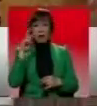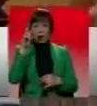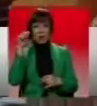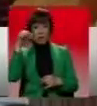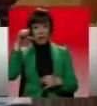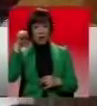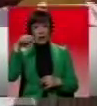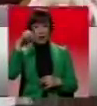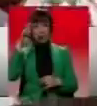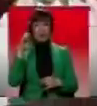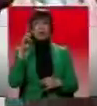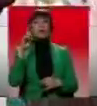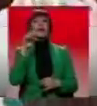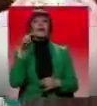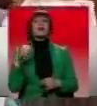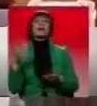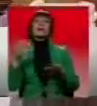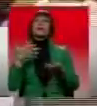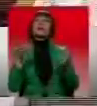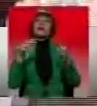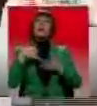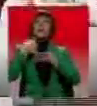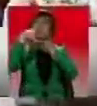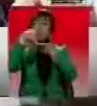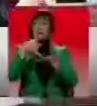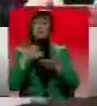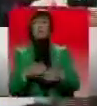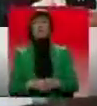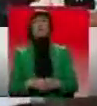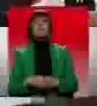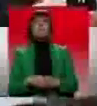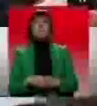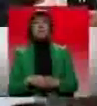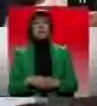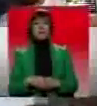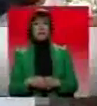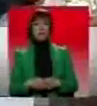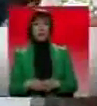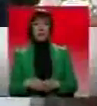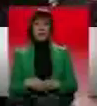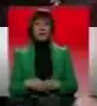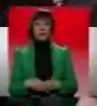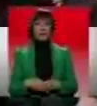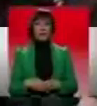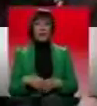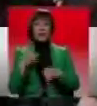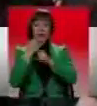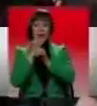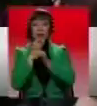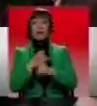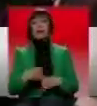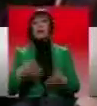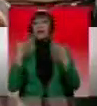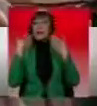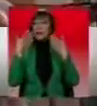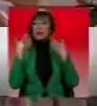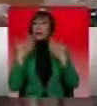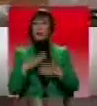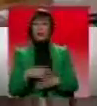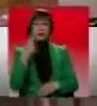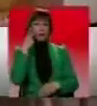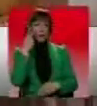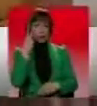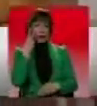en el Salón Amarillo del Palacio de Gobierno. La terna se completó con el científico guayaquileño Manuel Cruz. A